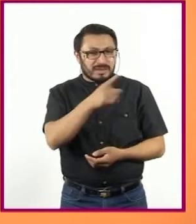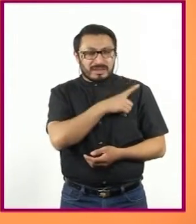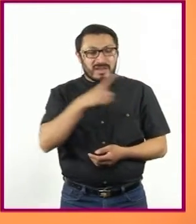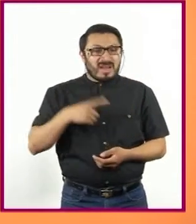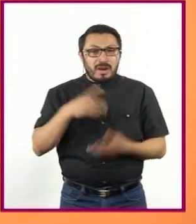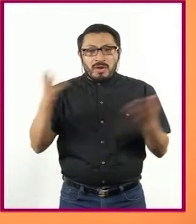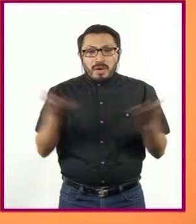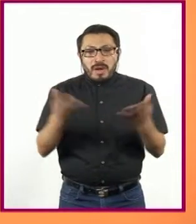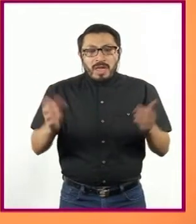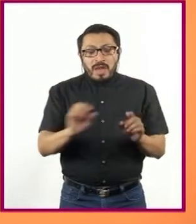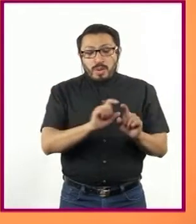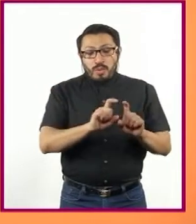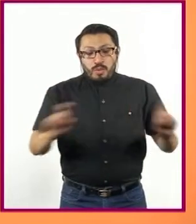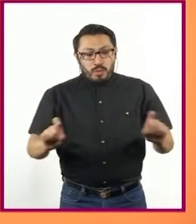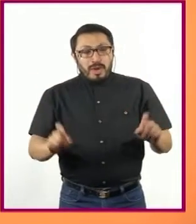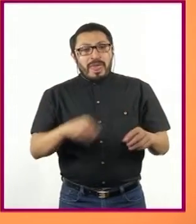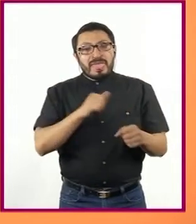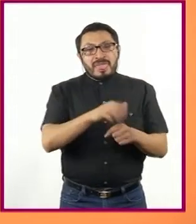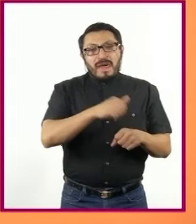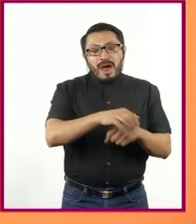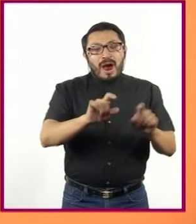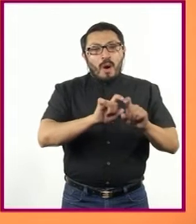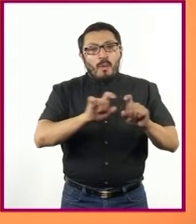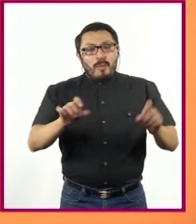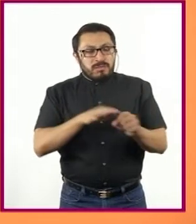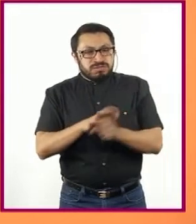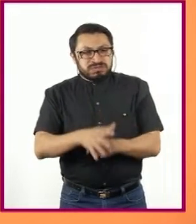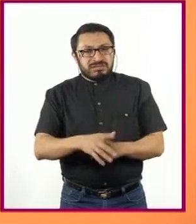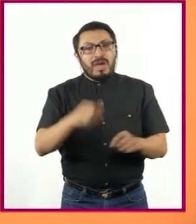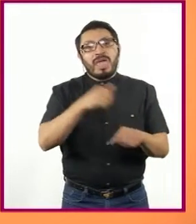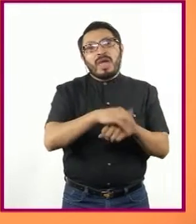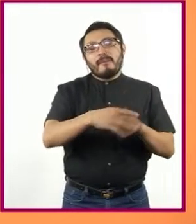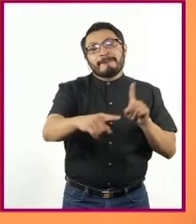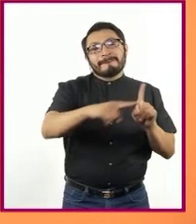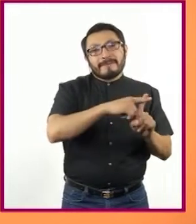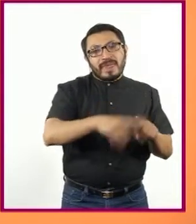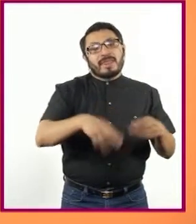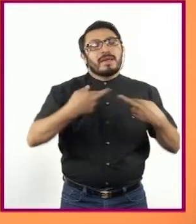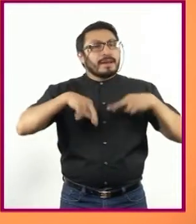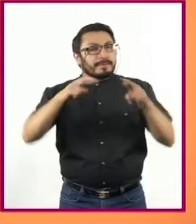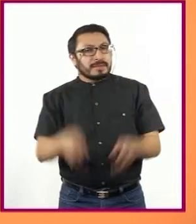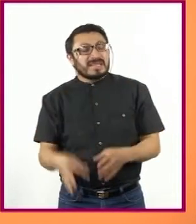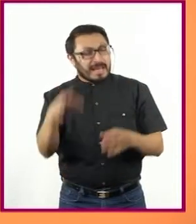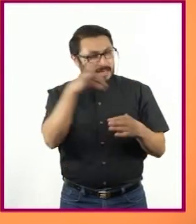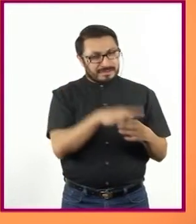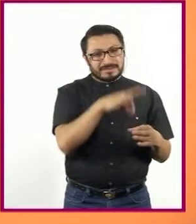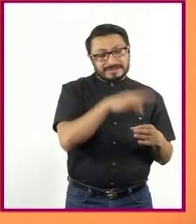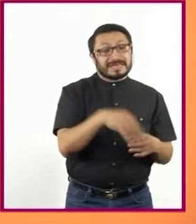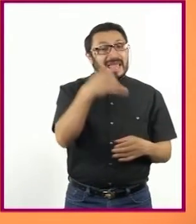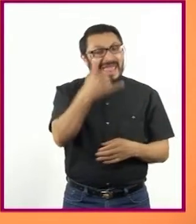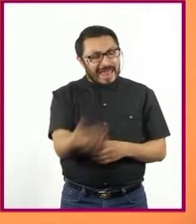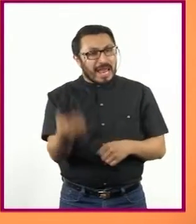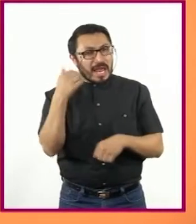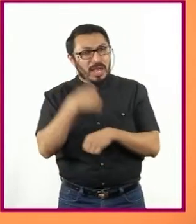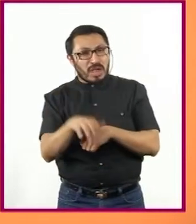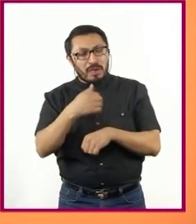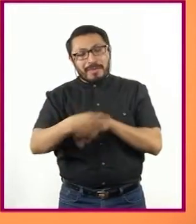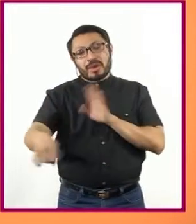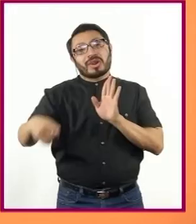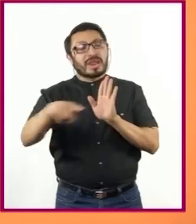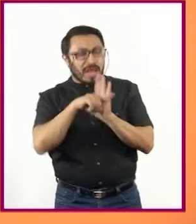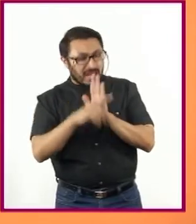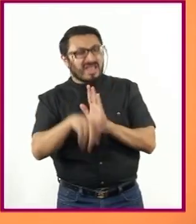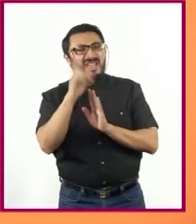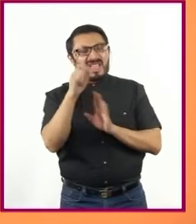una operación con números enteros en la que los números positivos representan los ahorros de Carlos y los números